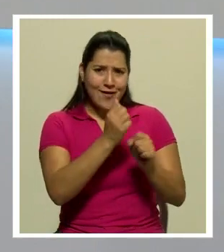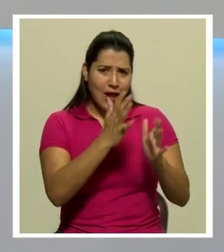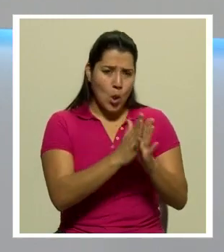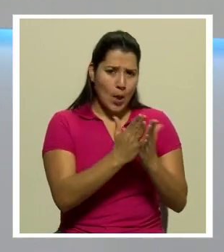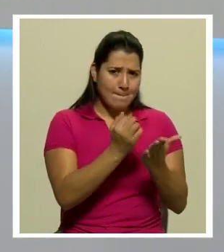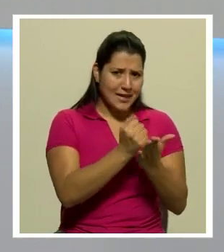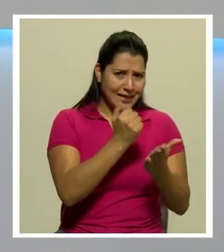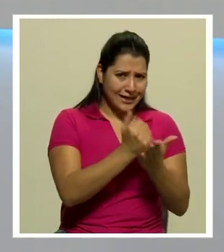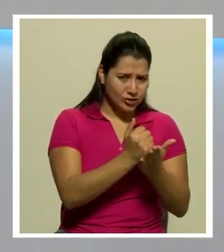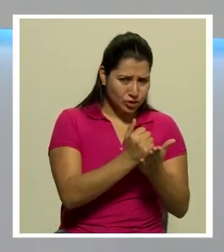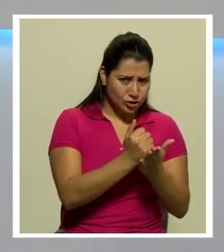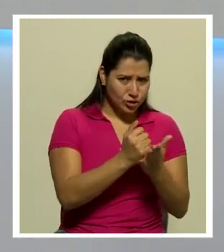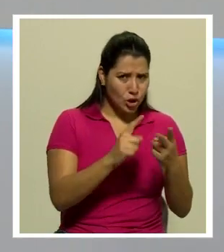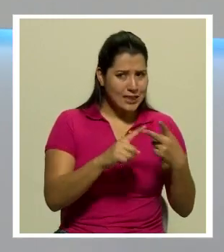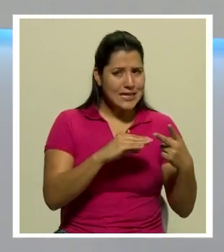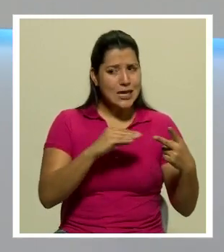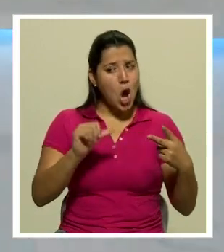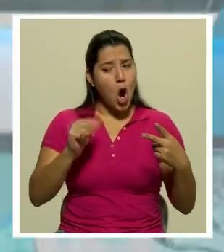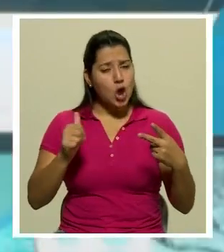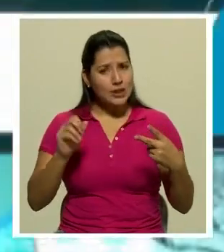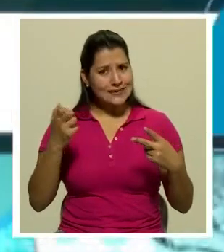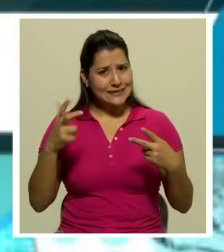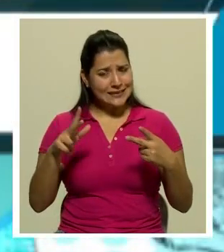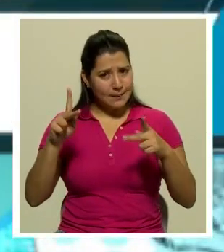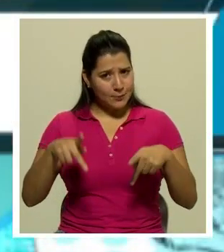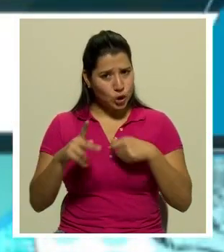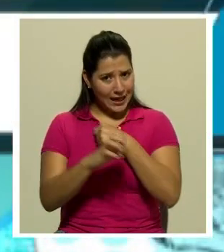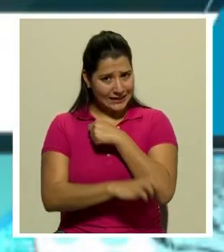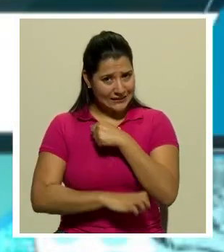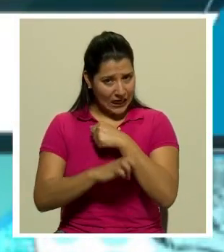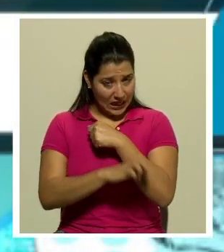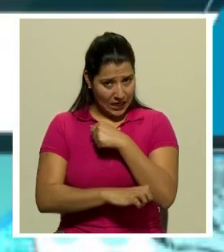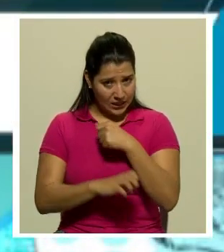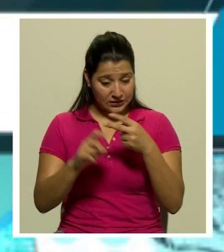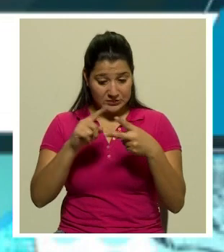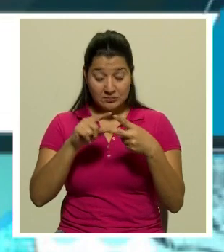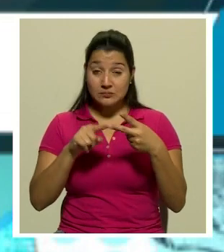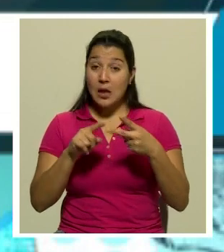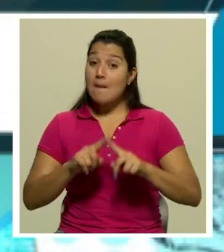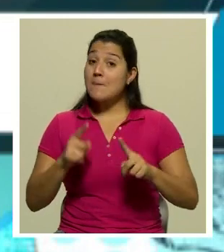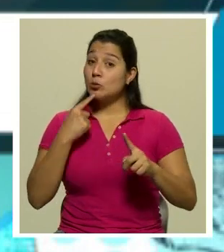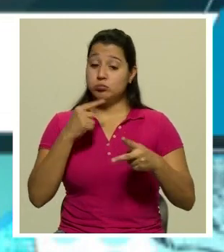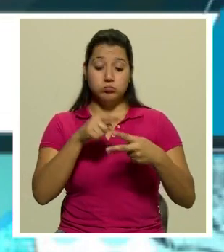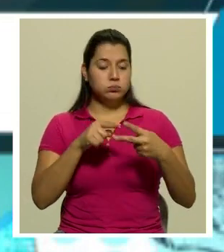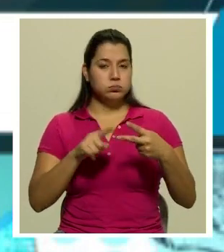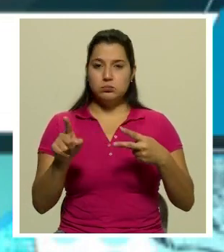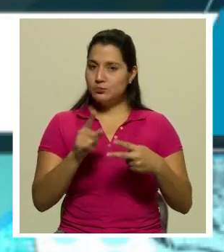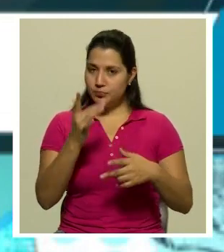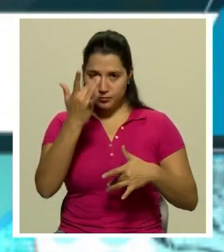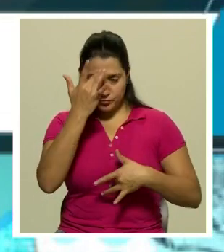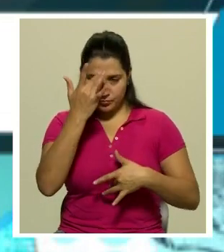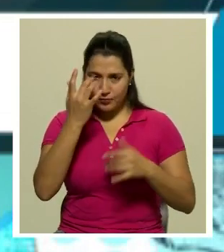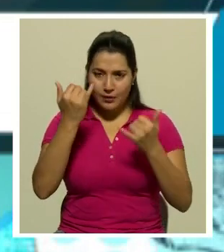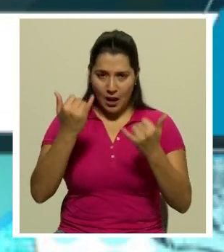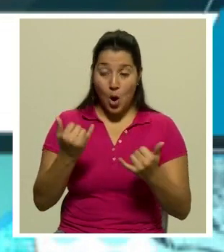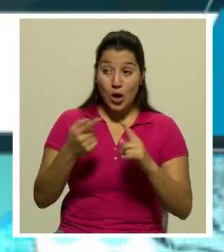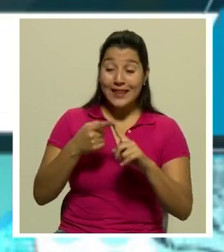13 aprehendidos. Nuestro compañero Andrés Ortiz, desde los Lagos de Heredia, nos tiene